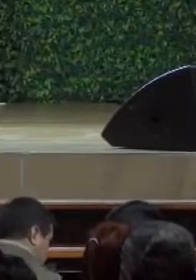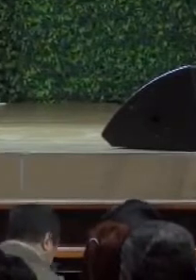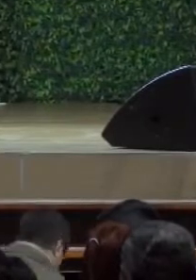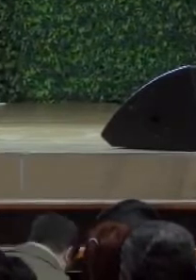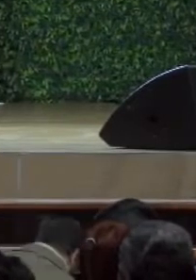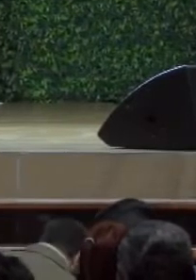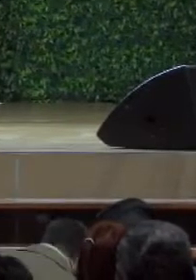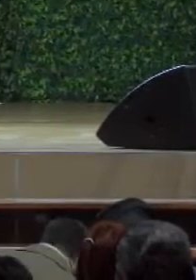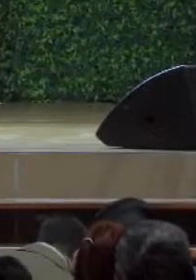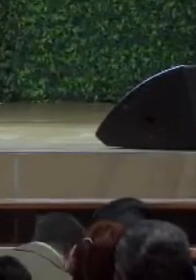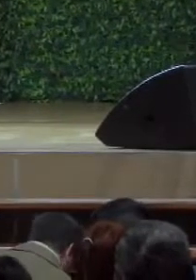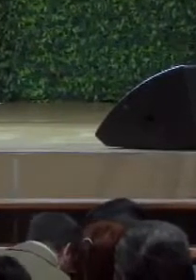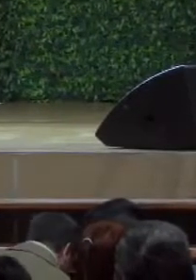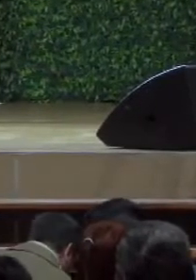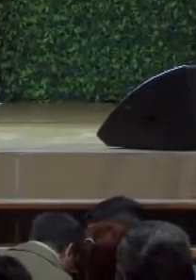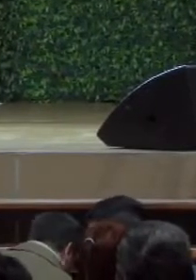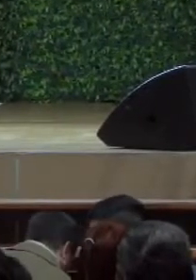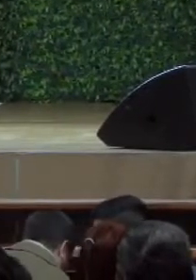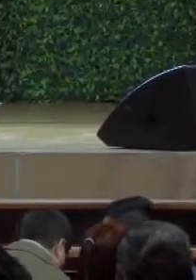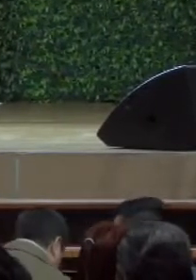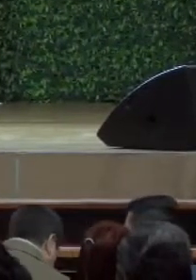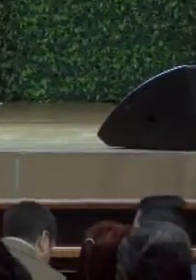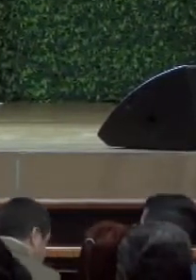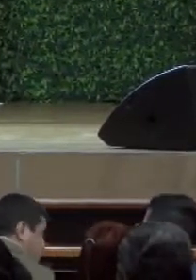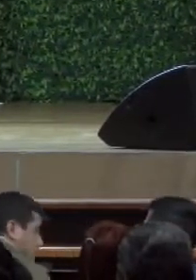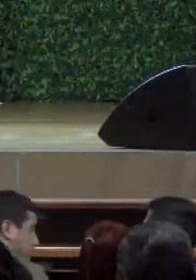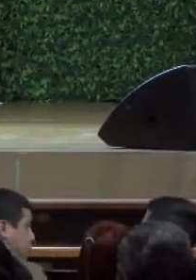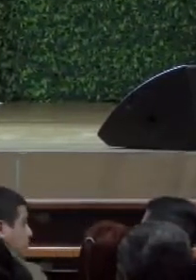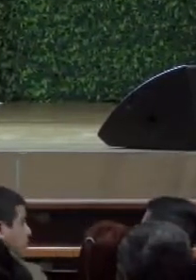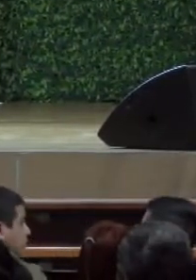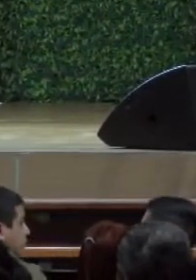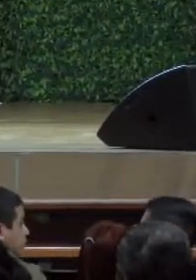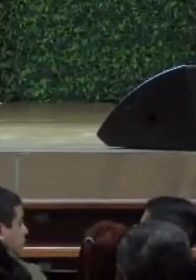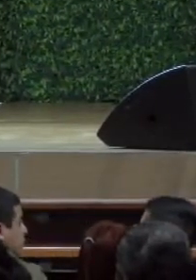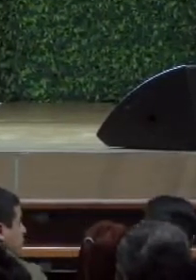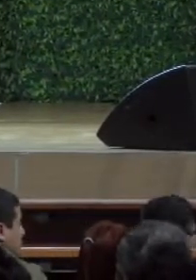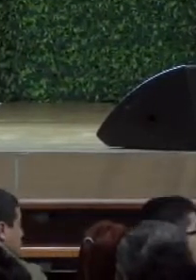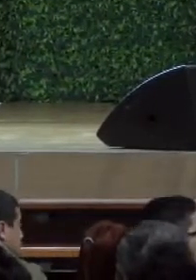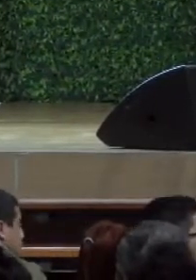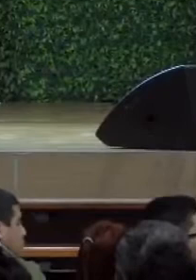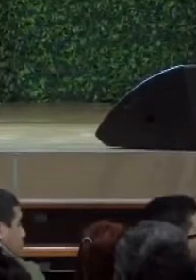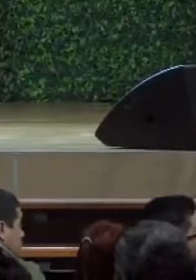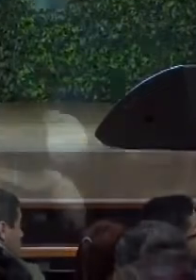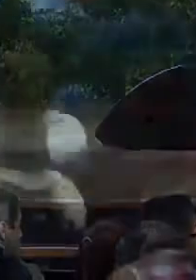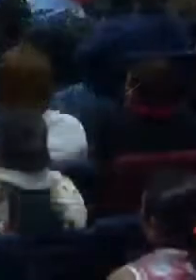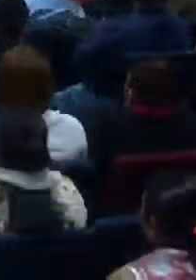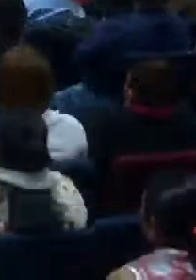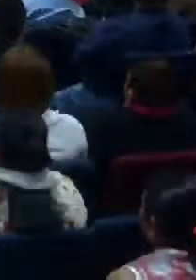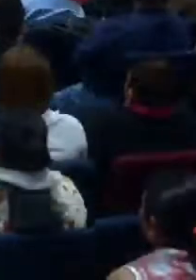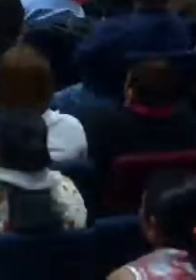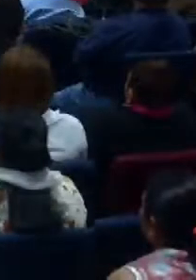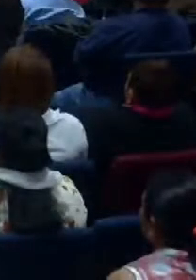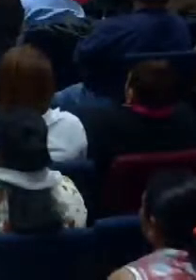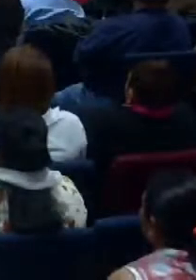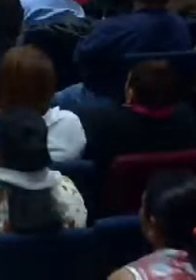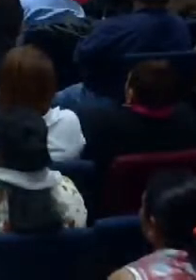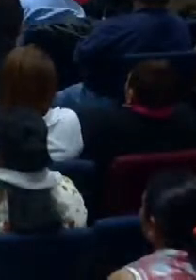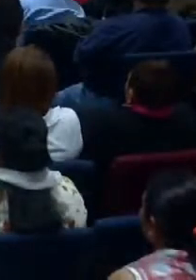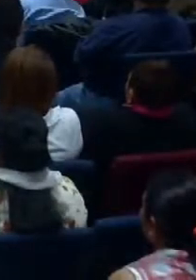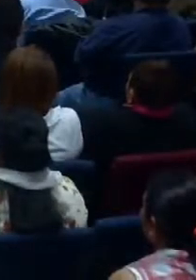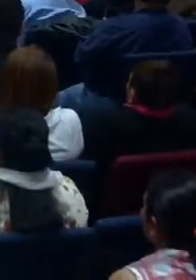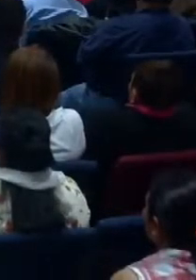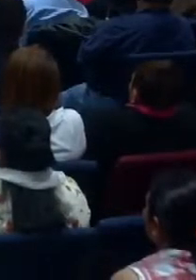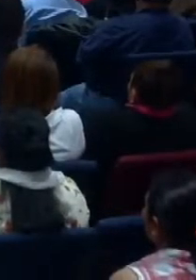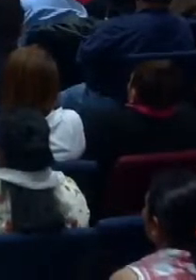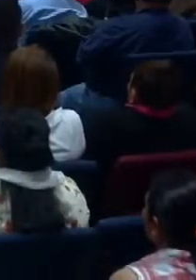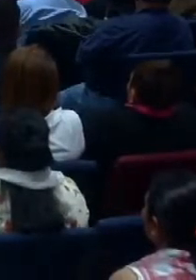el pan es Jesús. Él dijo, yo soy el verdadero pan que descendió del cielo. Y también dijo, el que come mi